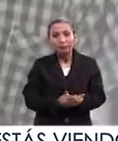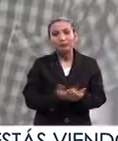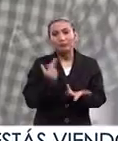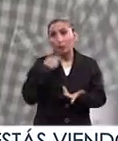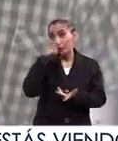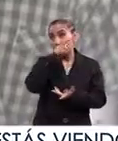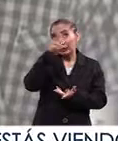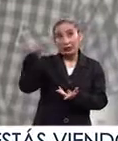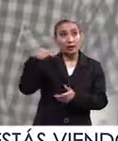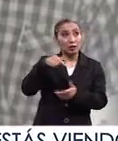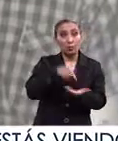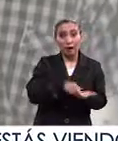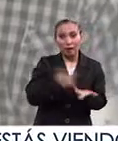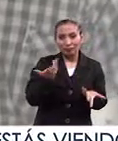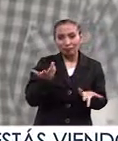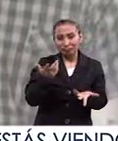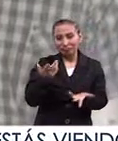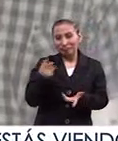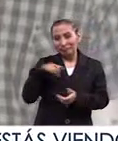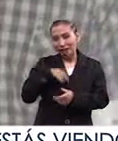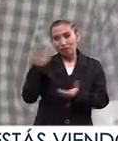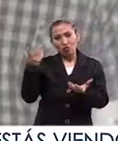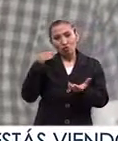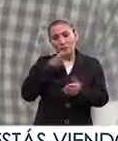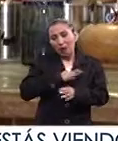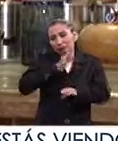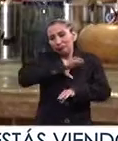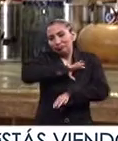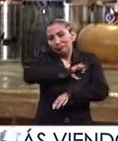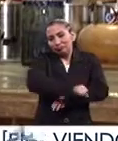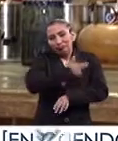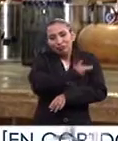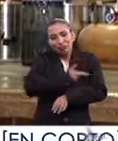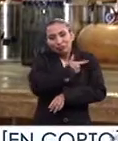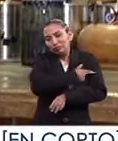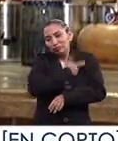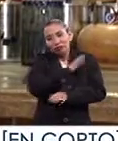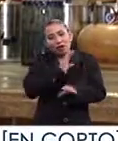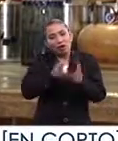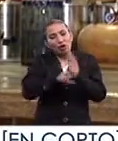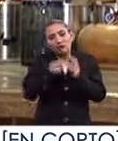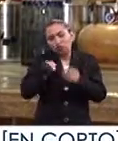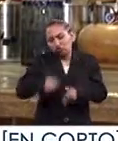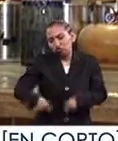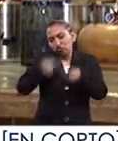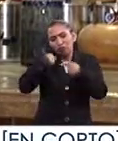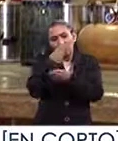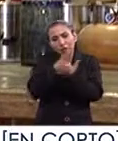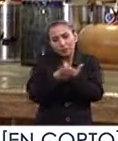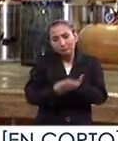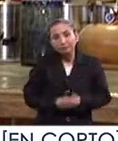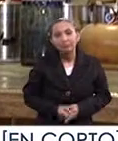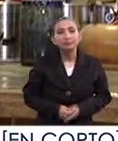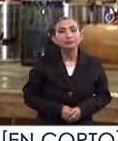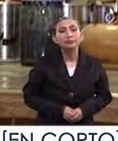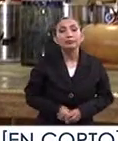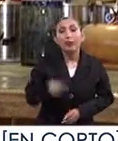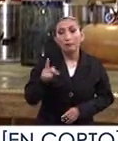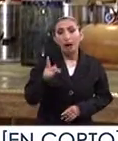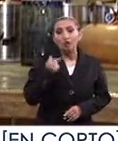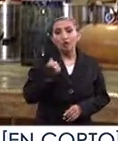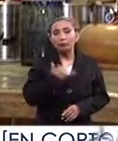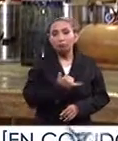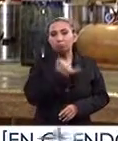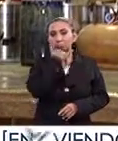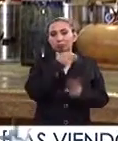Como puedes ver aquí en mi estudio, pues es uno de mis hobbies. Son de las cosas que hago desde niño, dibujar, ¿no? Pero cometí